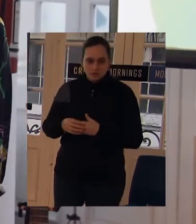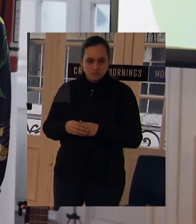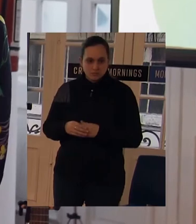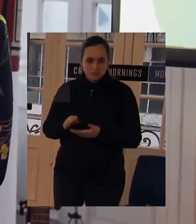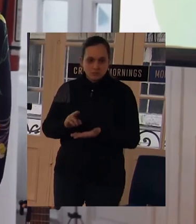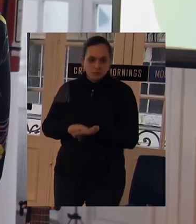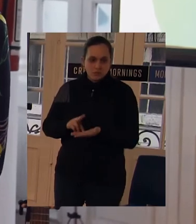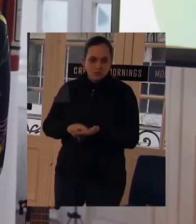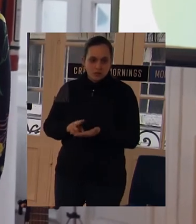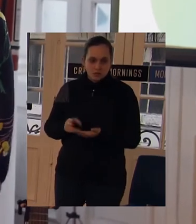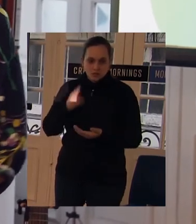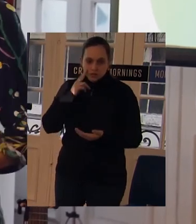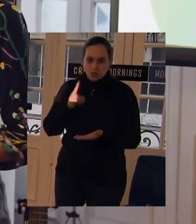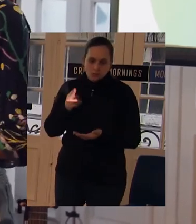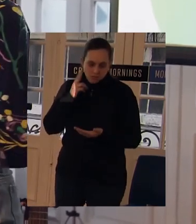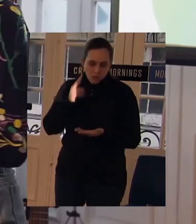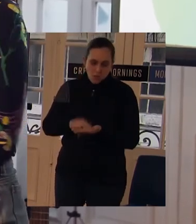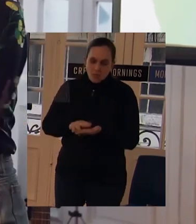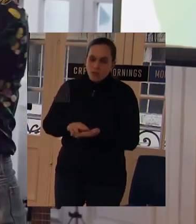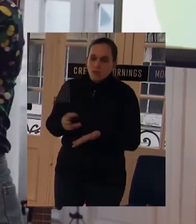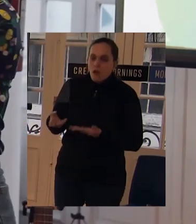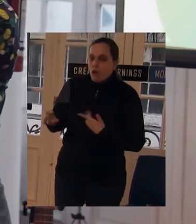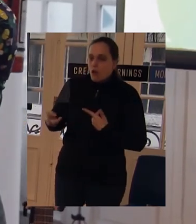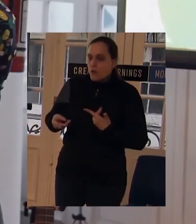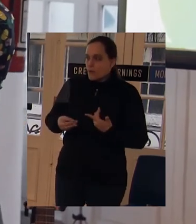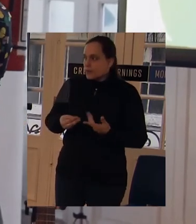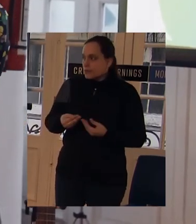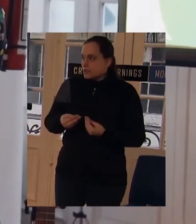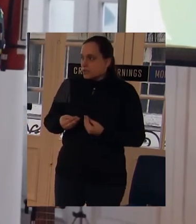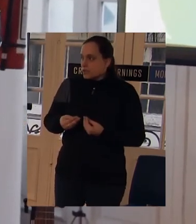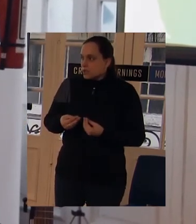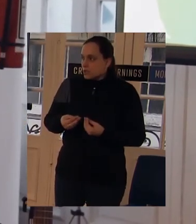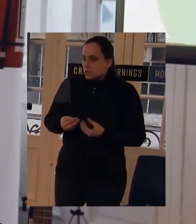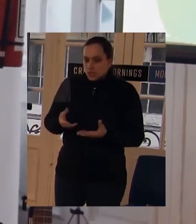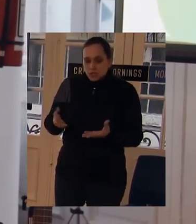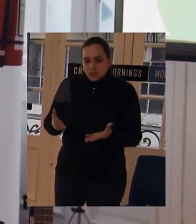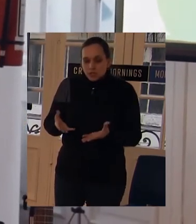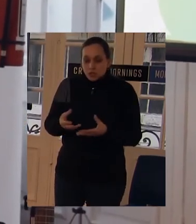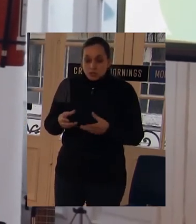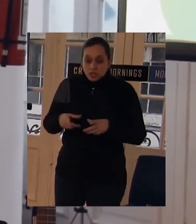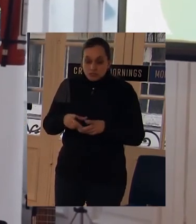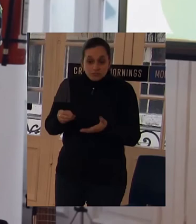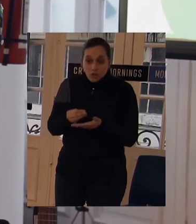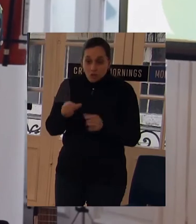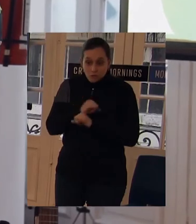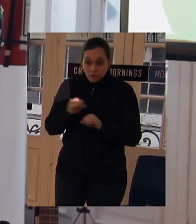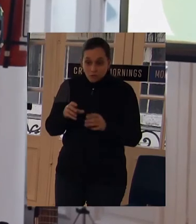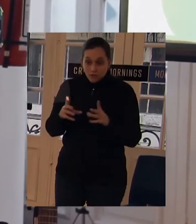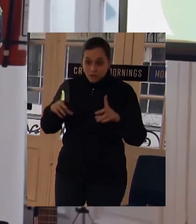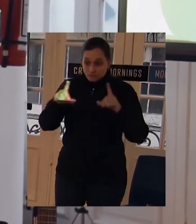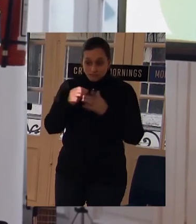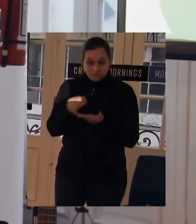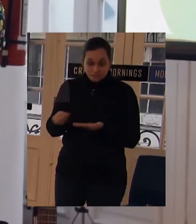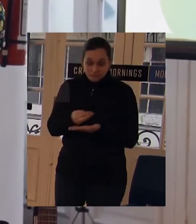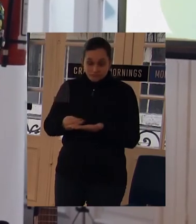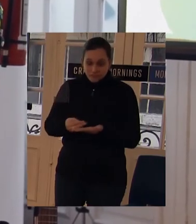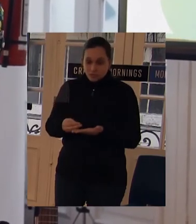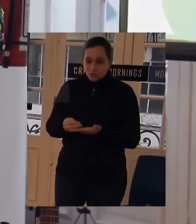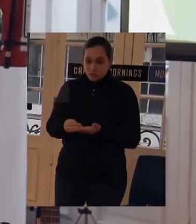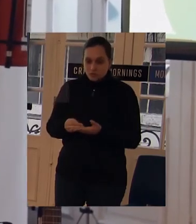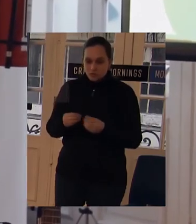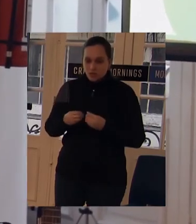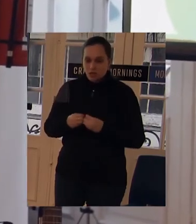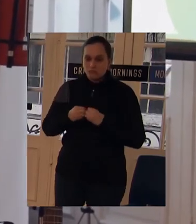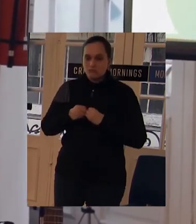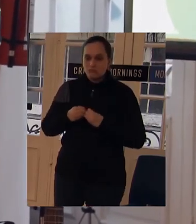pieza, te das cuenta que ya no pertenece, ya no está en tus manos, se acabó tu contacto con